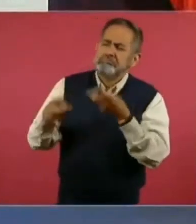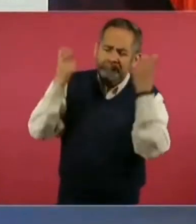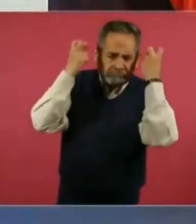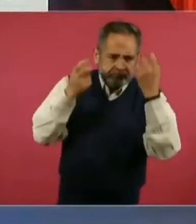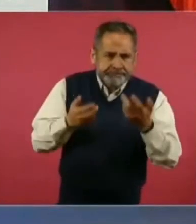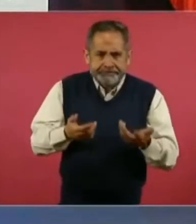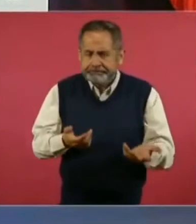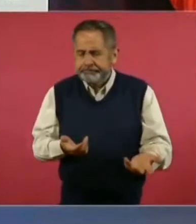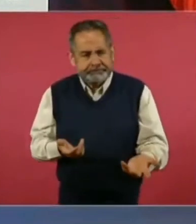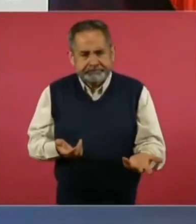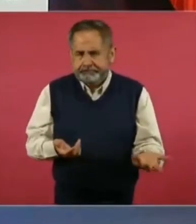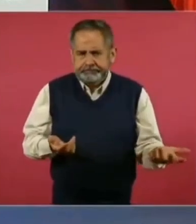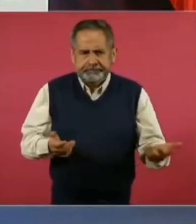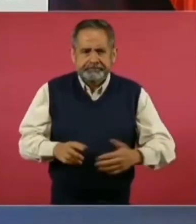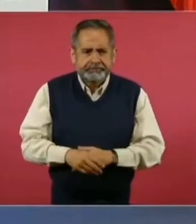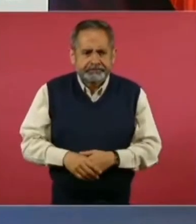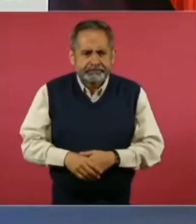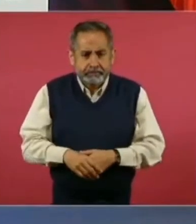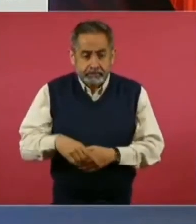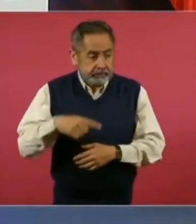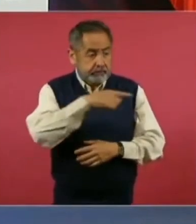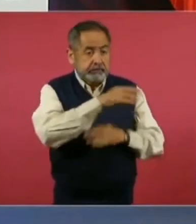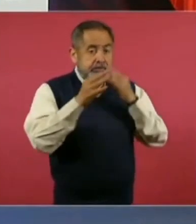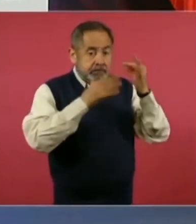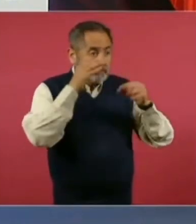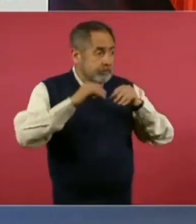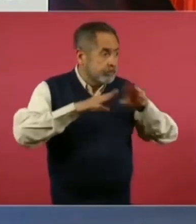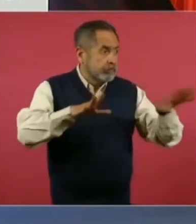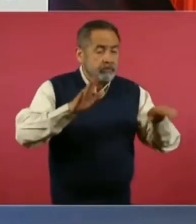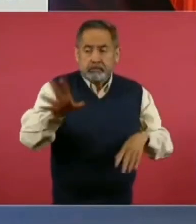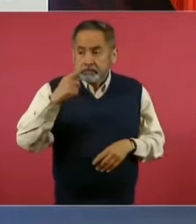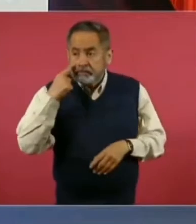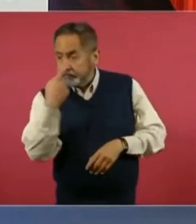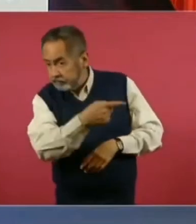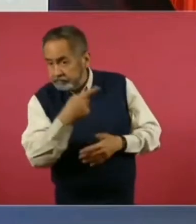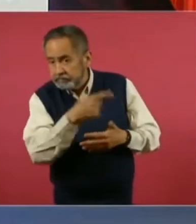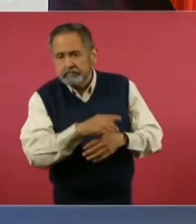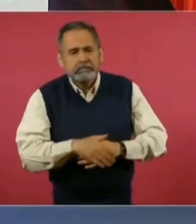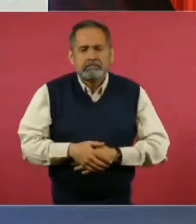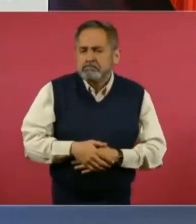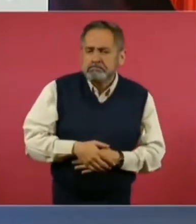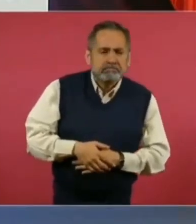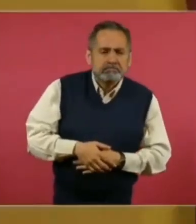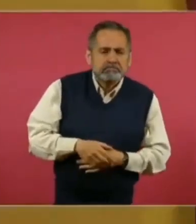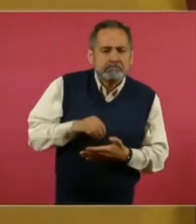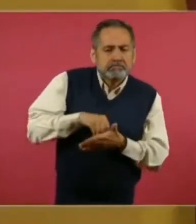¿Cuándo los medios informaron sobre esto?